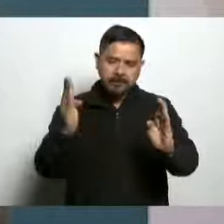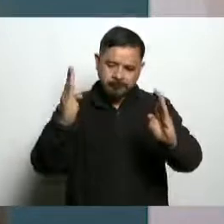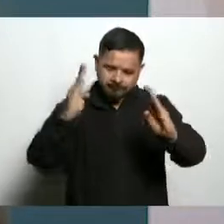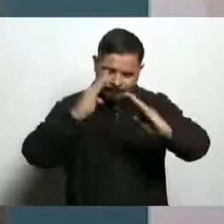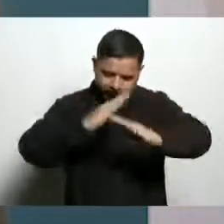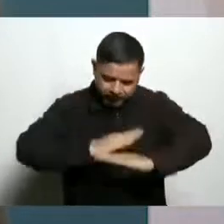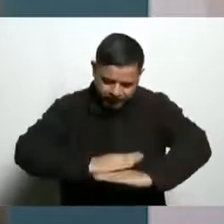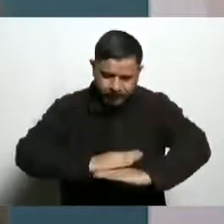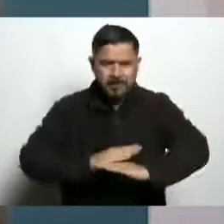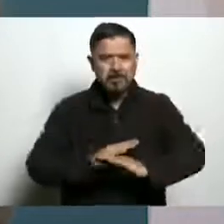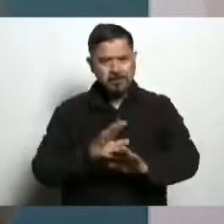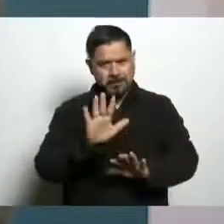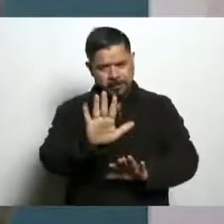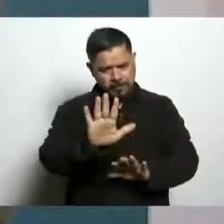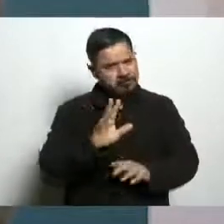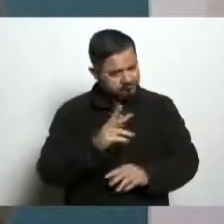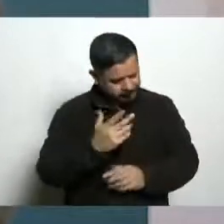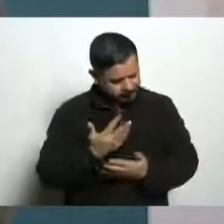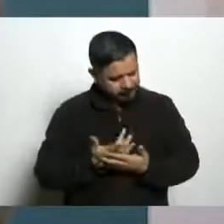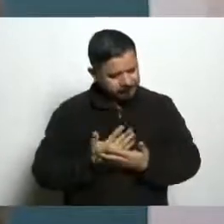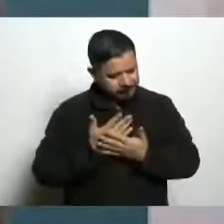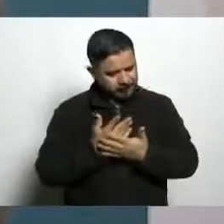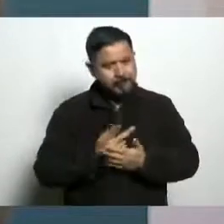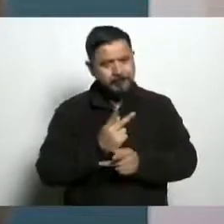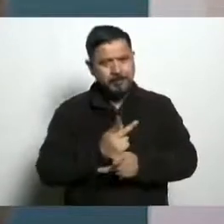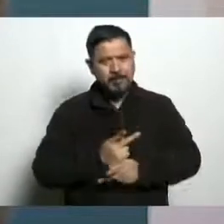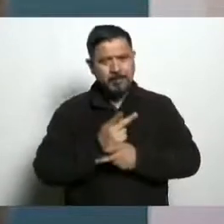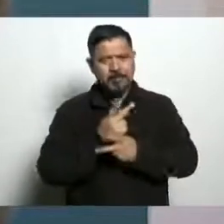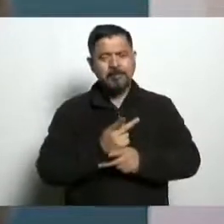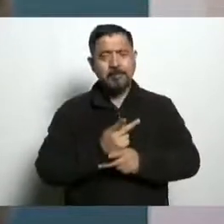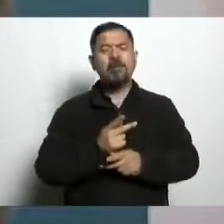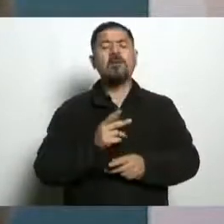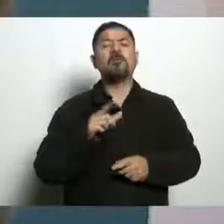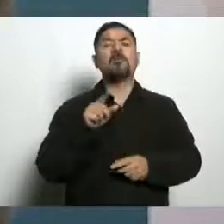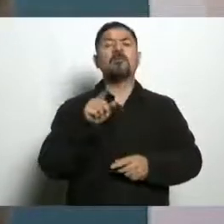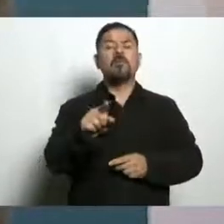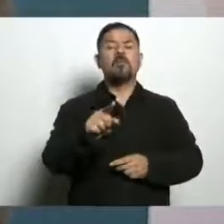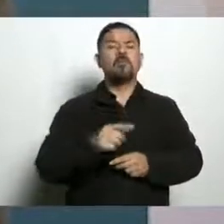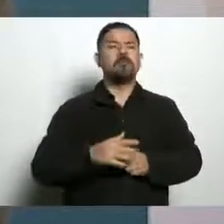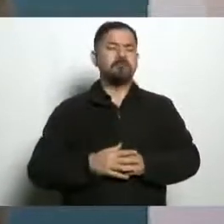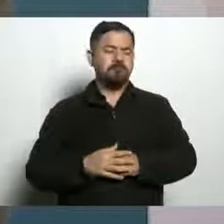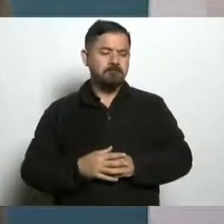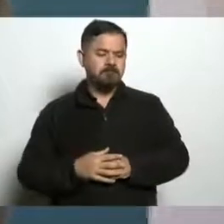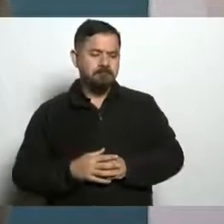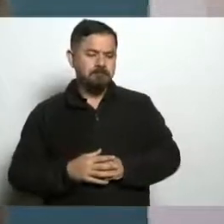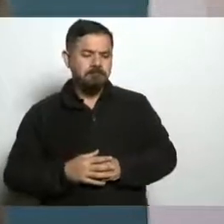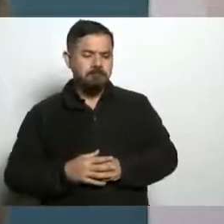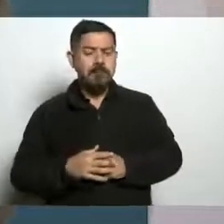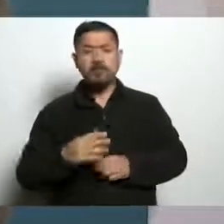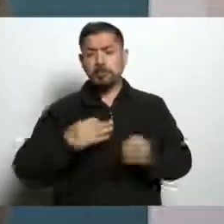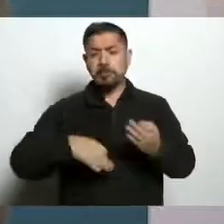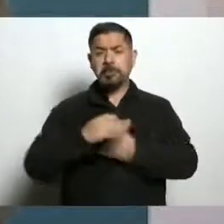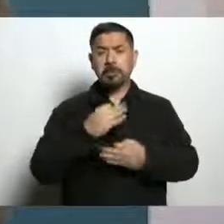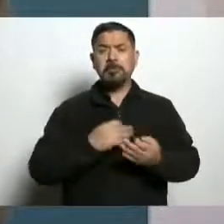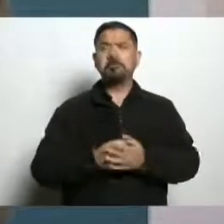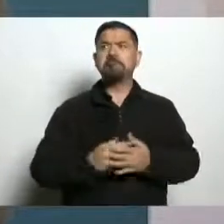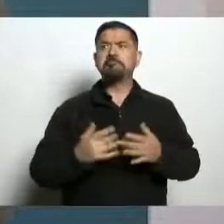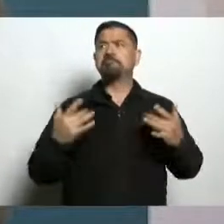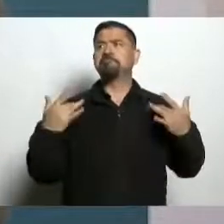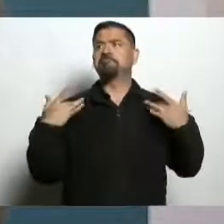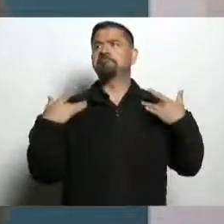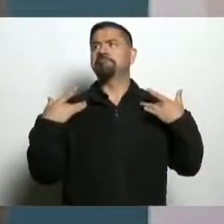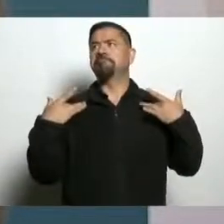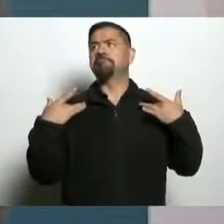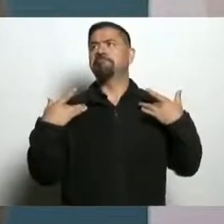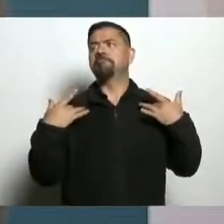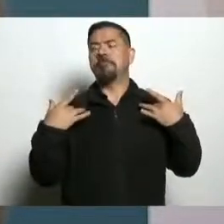descartemos y también no esperemos a que todos estemos de